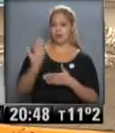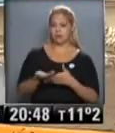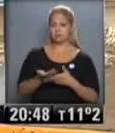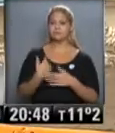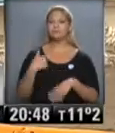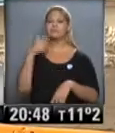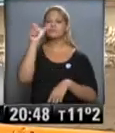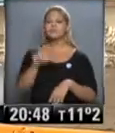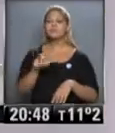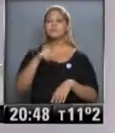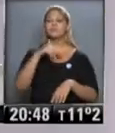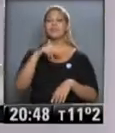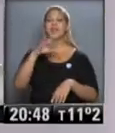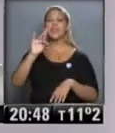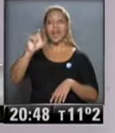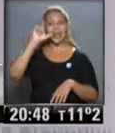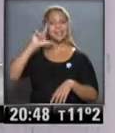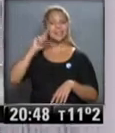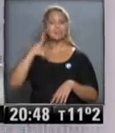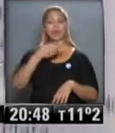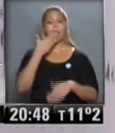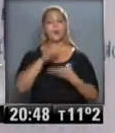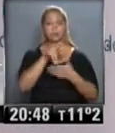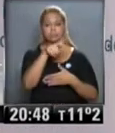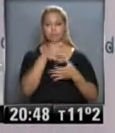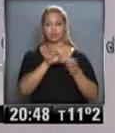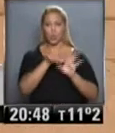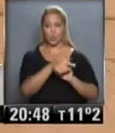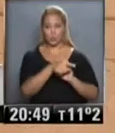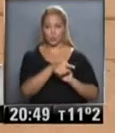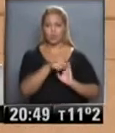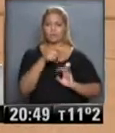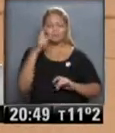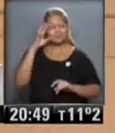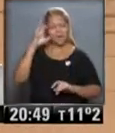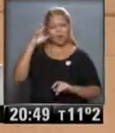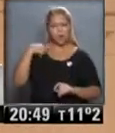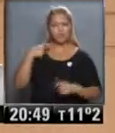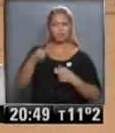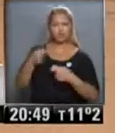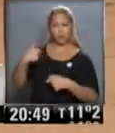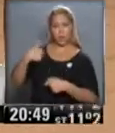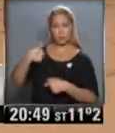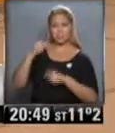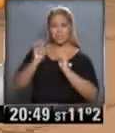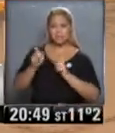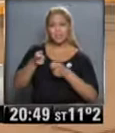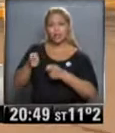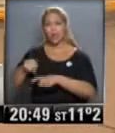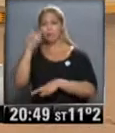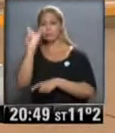Javier D'Alessandro habla con el dolor de un sobreviviente. Los recuerdos de torturas propias y ajenas lo